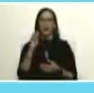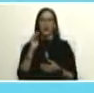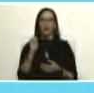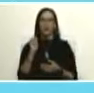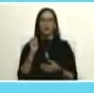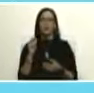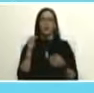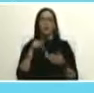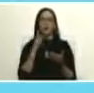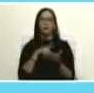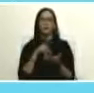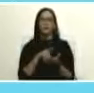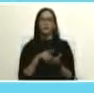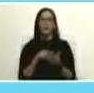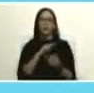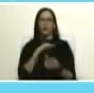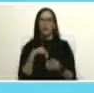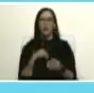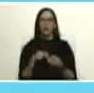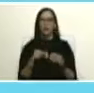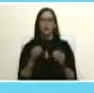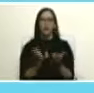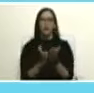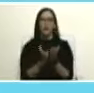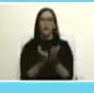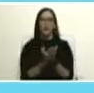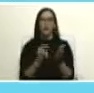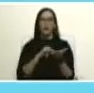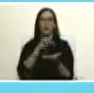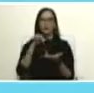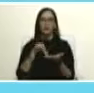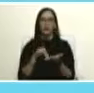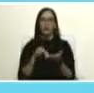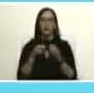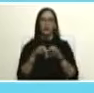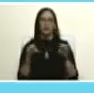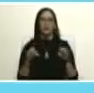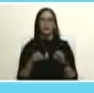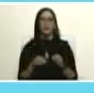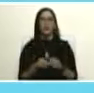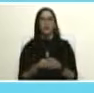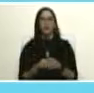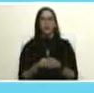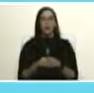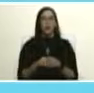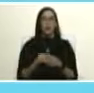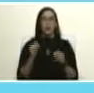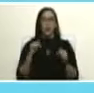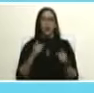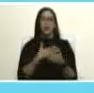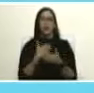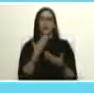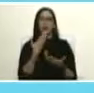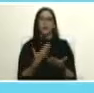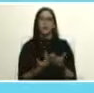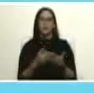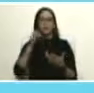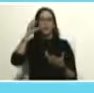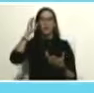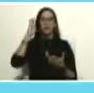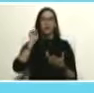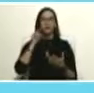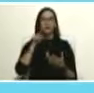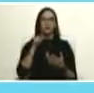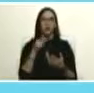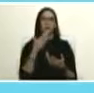hoy estoy representando nuestra Unidad Educativa Nacional Rafael María Baral, en la cual hoy le queremos dar gracias a Dios y a usted